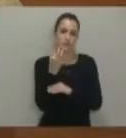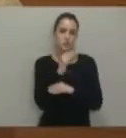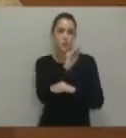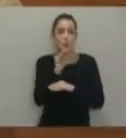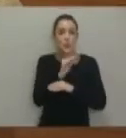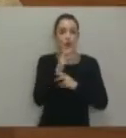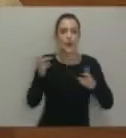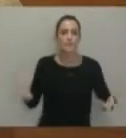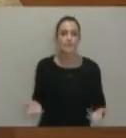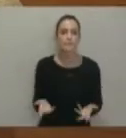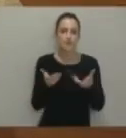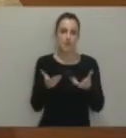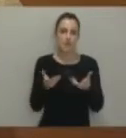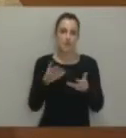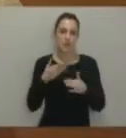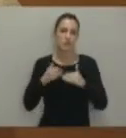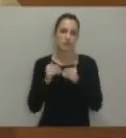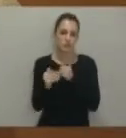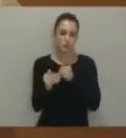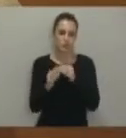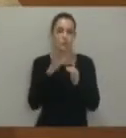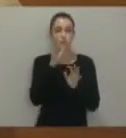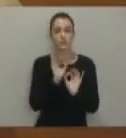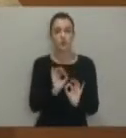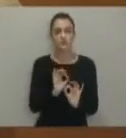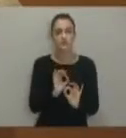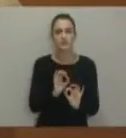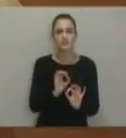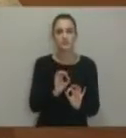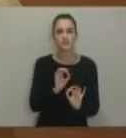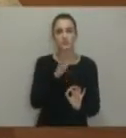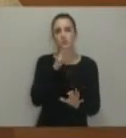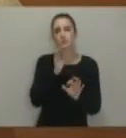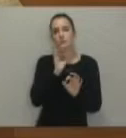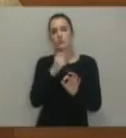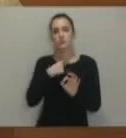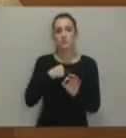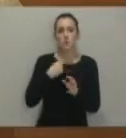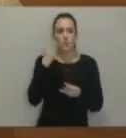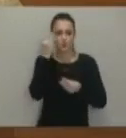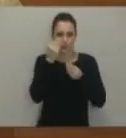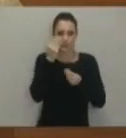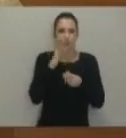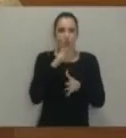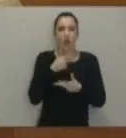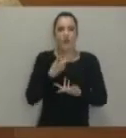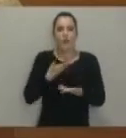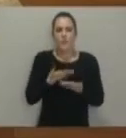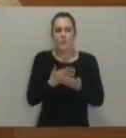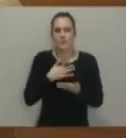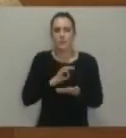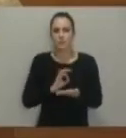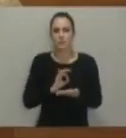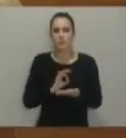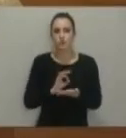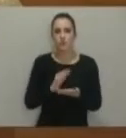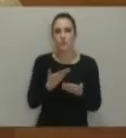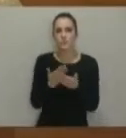potenciar en el futuro. Y por eso yo creo que estamos a tiempo de pedirles una cosa, que